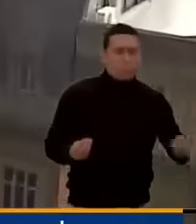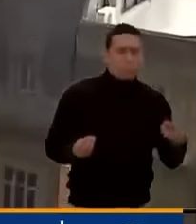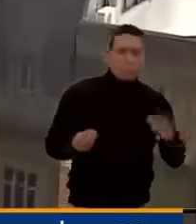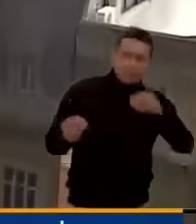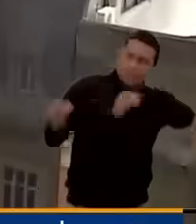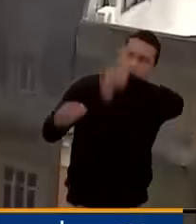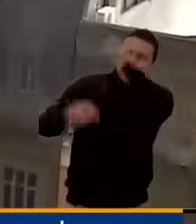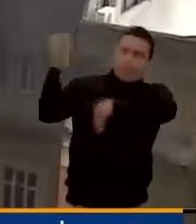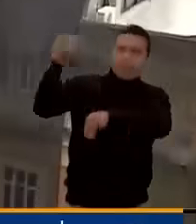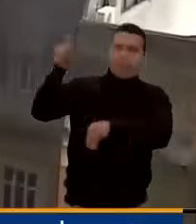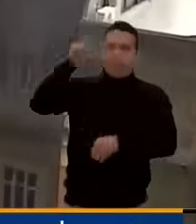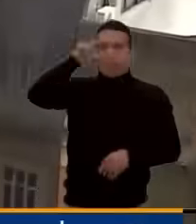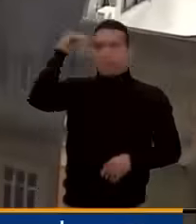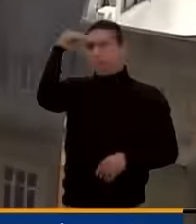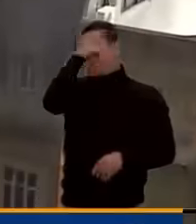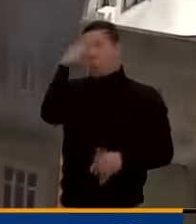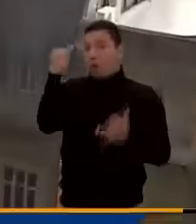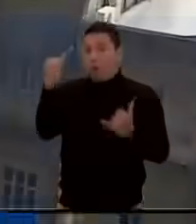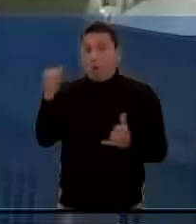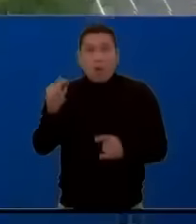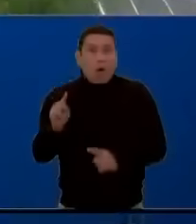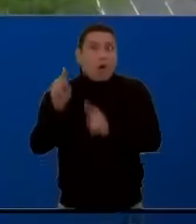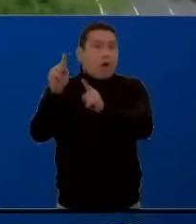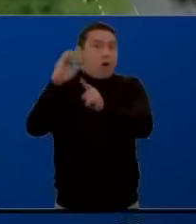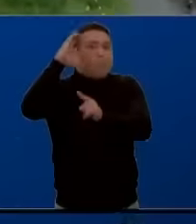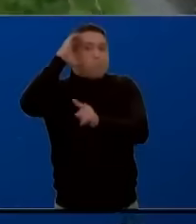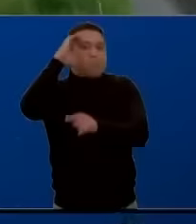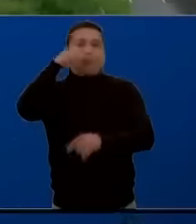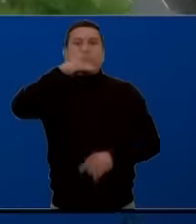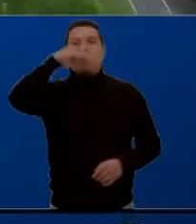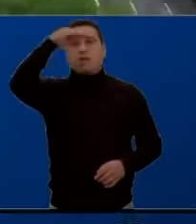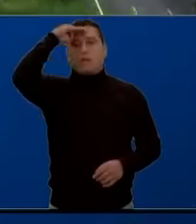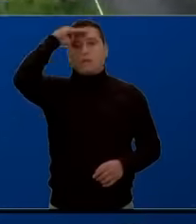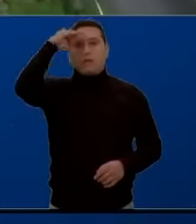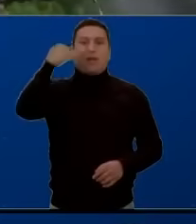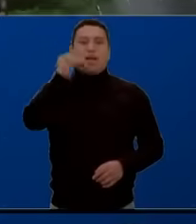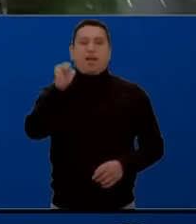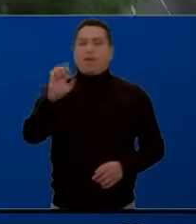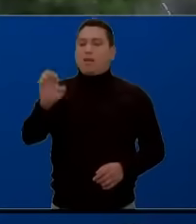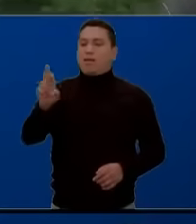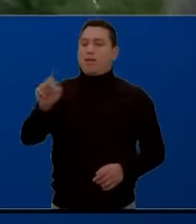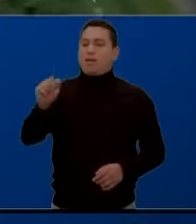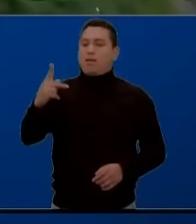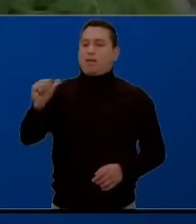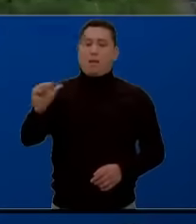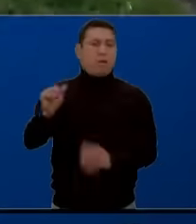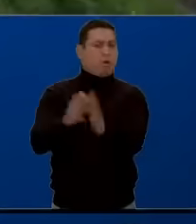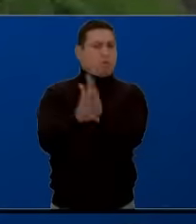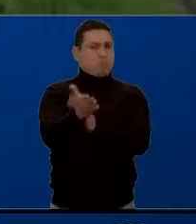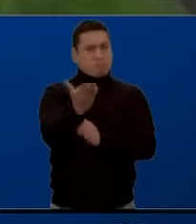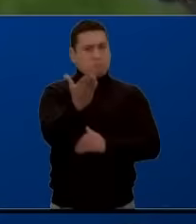Vamos a Medellín. Volvemos entonces en este cubrimiento especial. Erika Zapata, ¿qué está pasando?